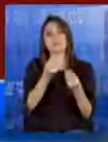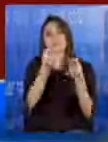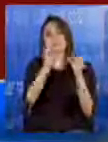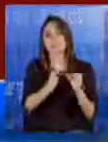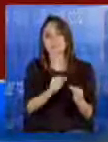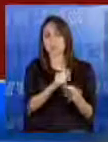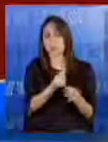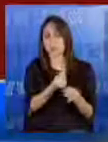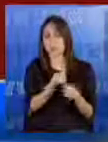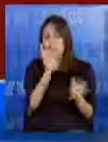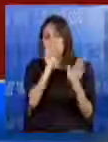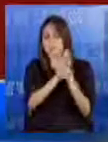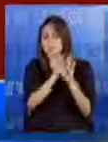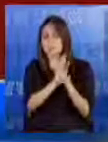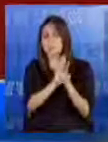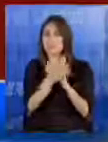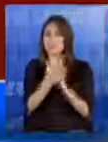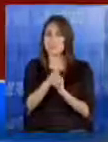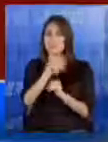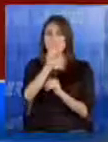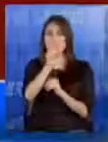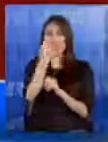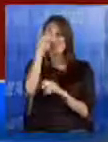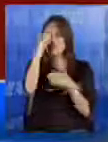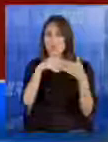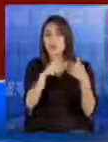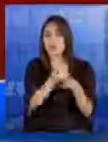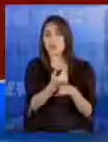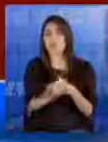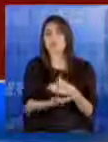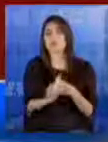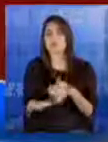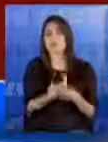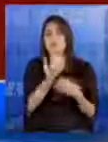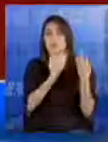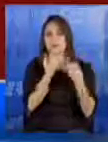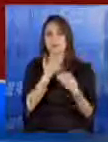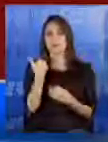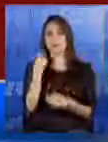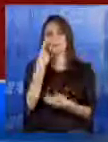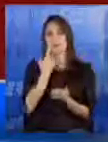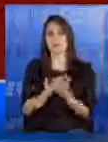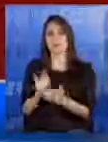dudosos de SM por cerca de 30 millones de dólares, entre otras cosas.